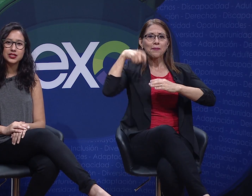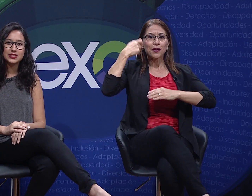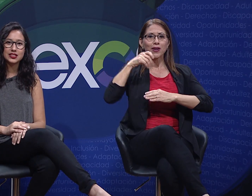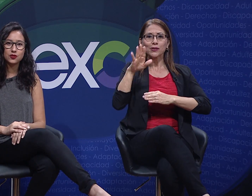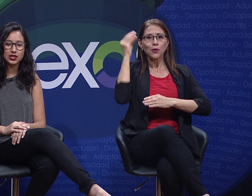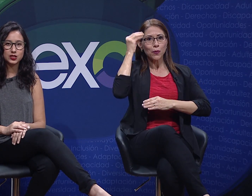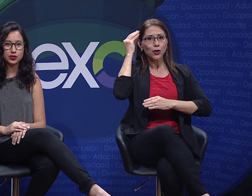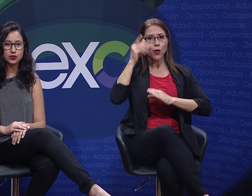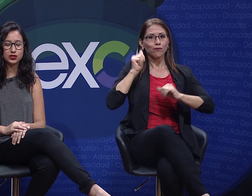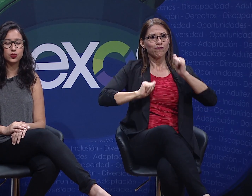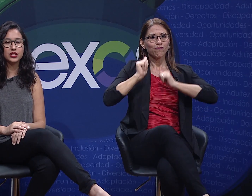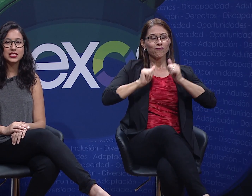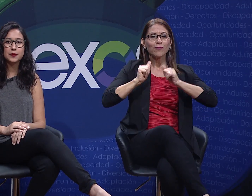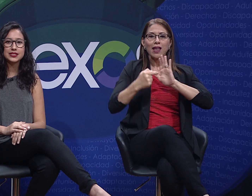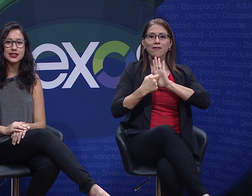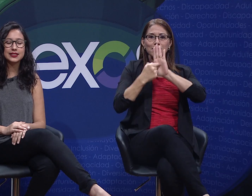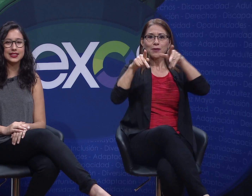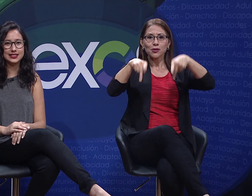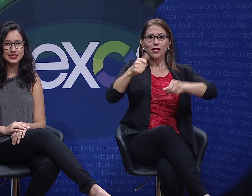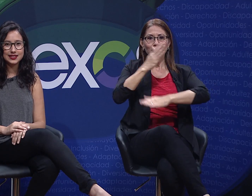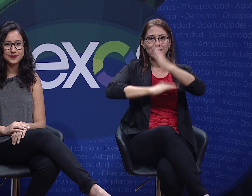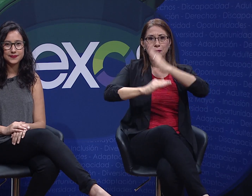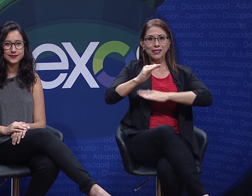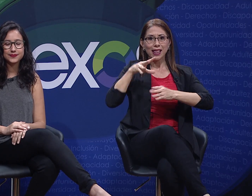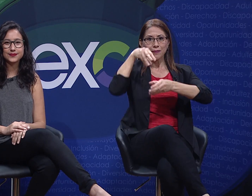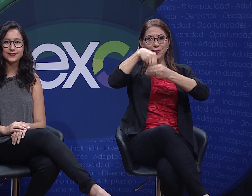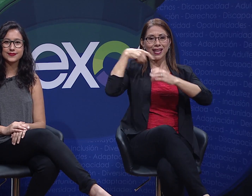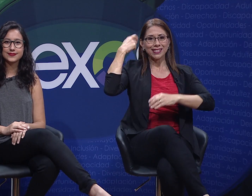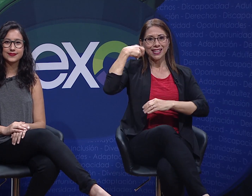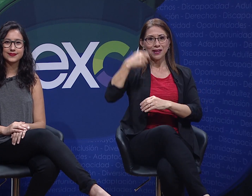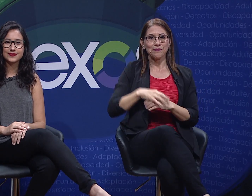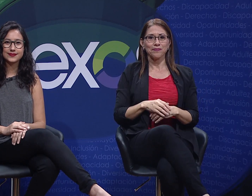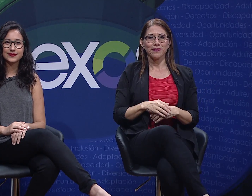la representación de las personas con discapacidad en el cine.